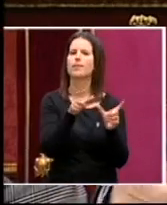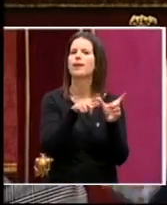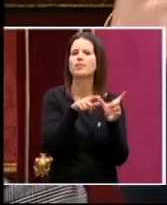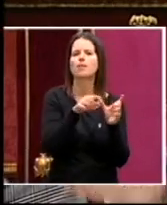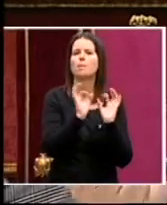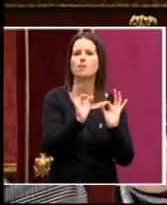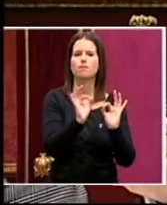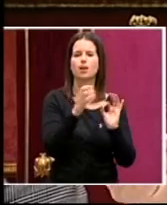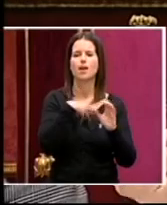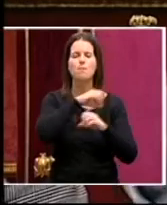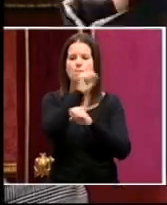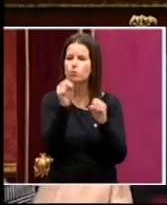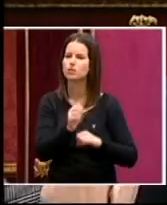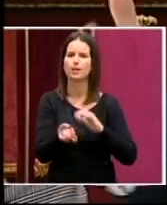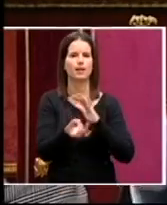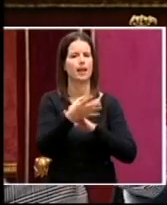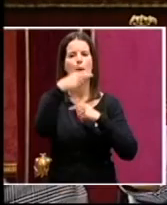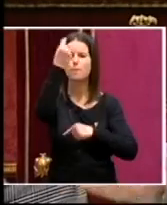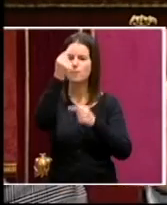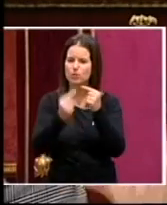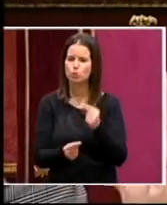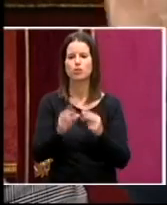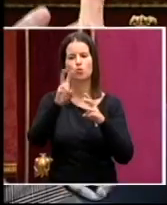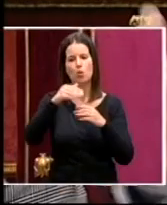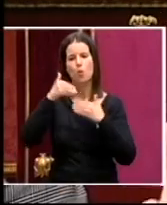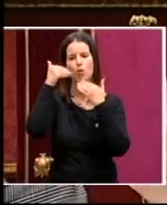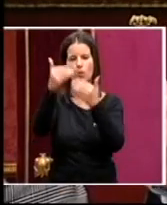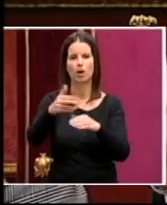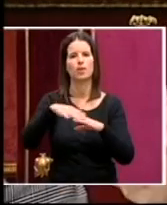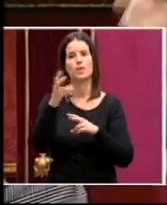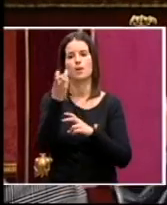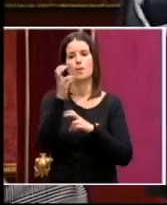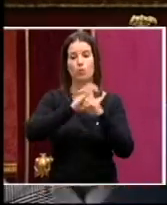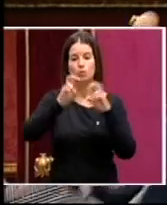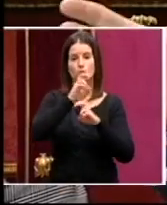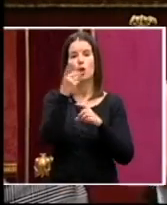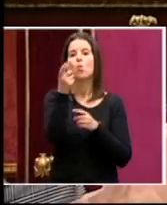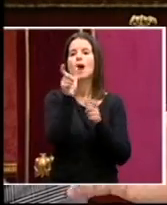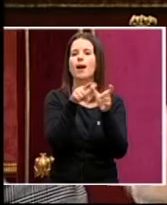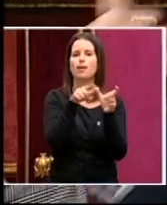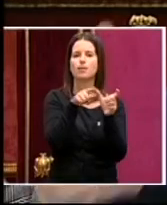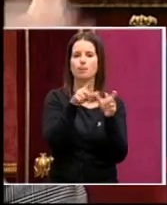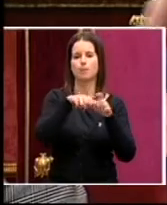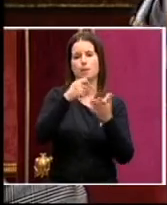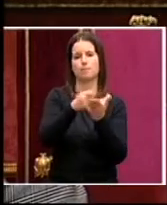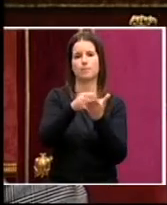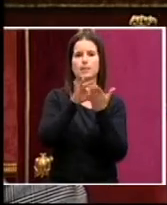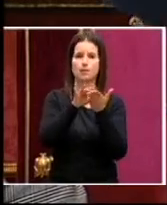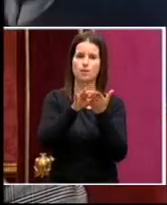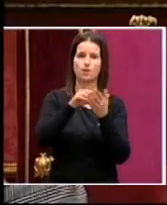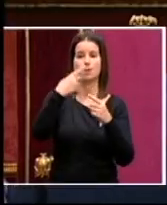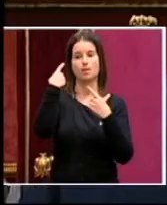es que es imposible crear una partida nueva en un presupuesto prorrogado, entonces hay que buscar una de derechos sociales para pagar el mismo servicio. Otra cosa es que en la elaboración